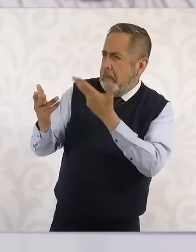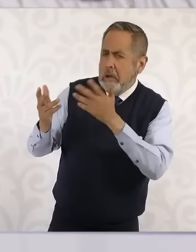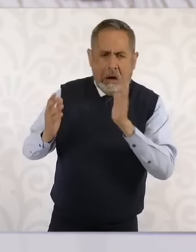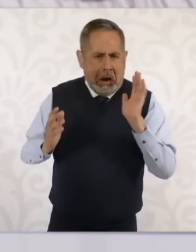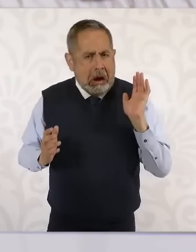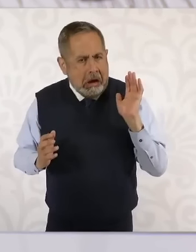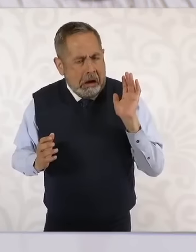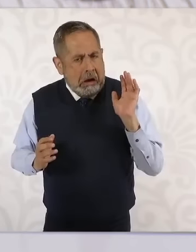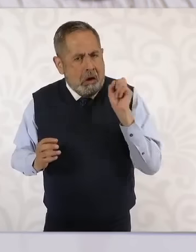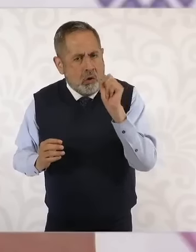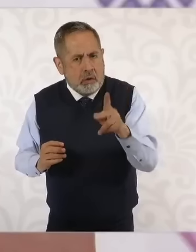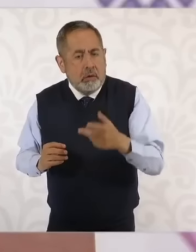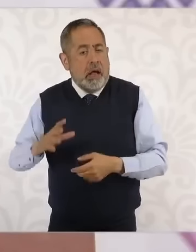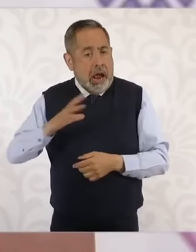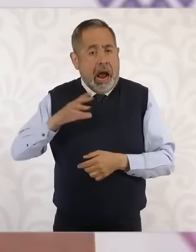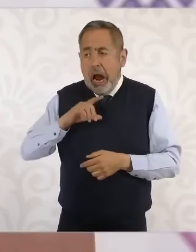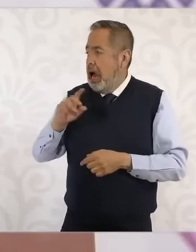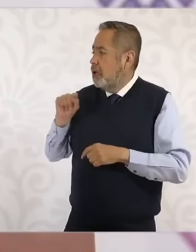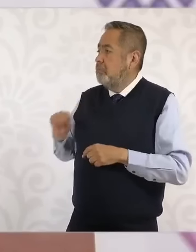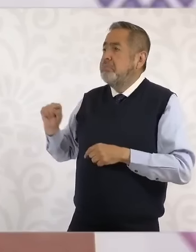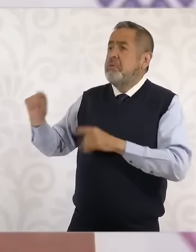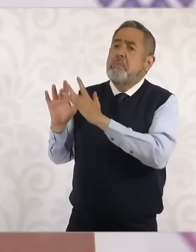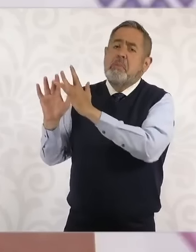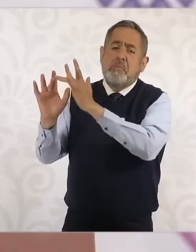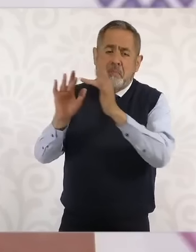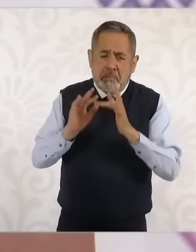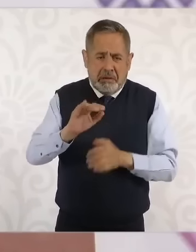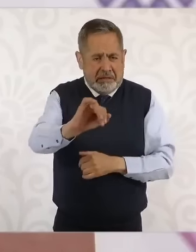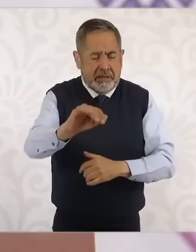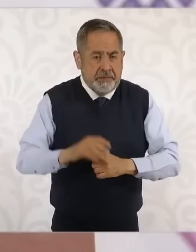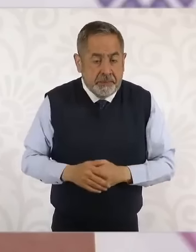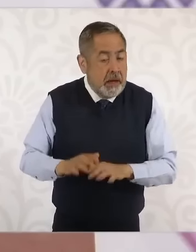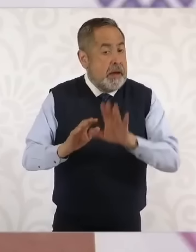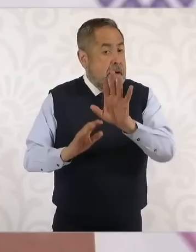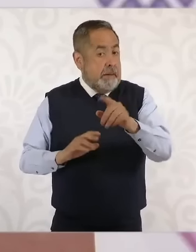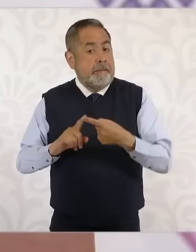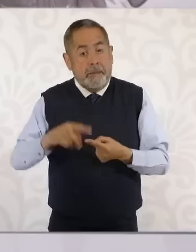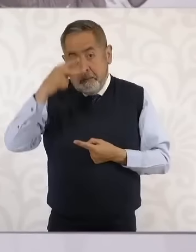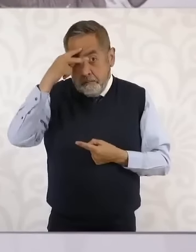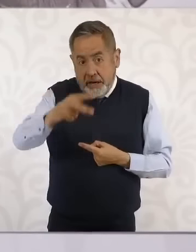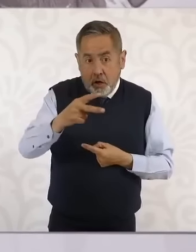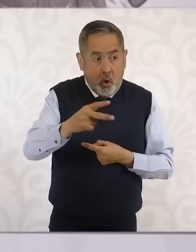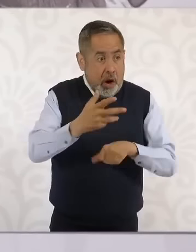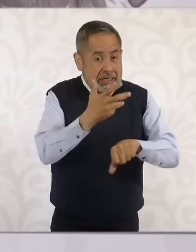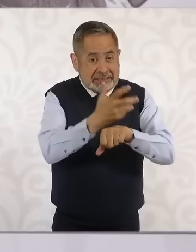Entonces, hay conversaciones con todos. Ahora, la integración que tiene México con Estados Unidos es muy difícil de